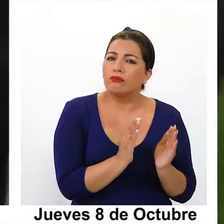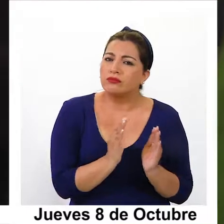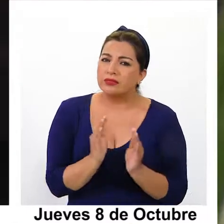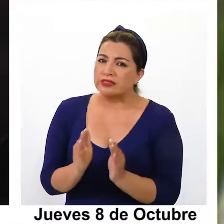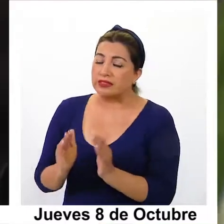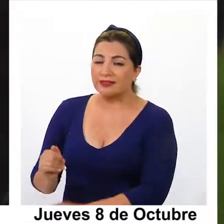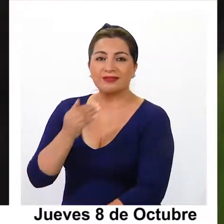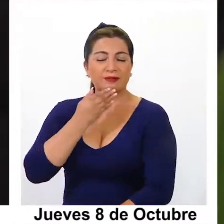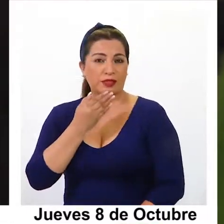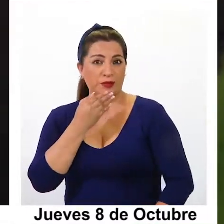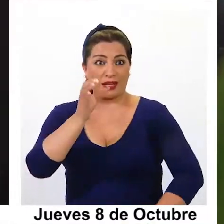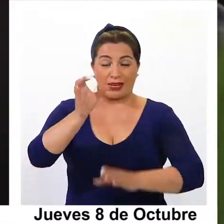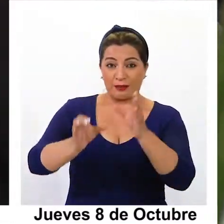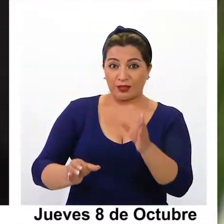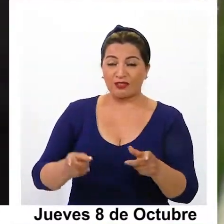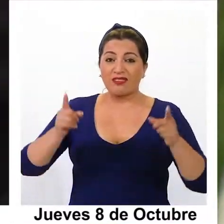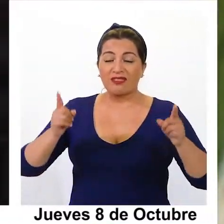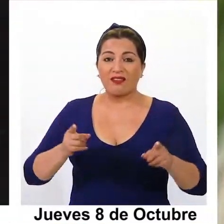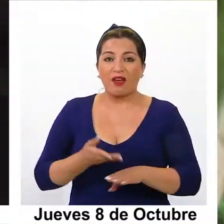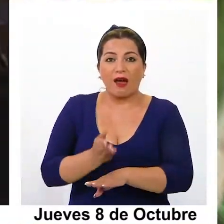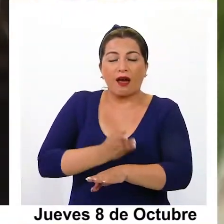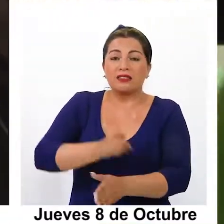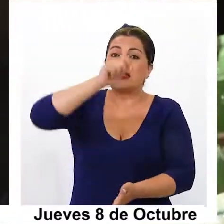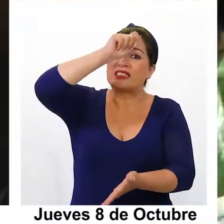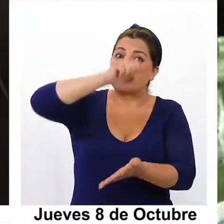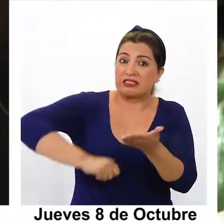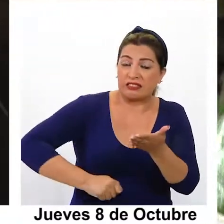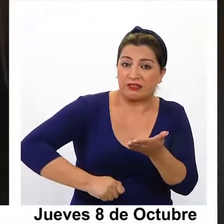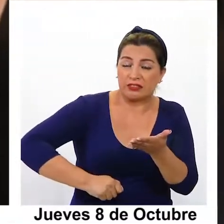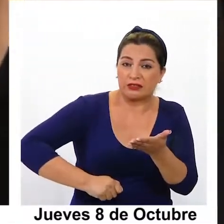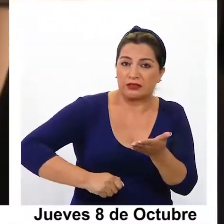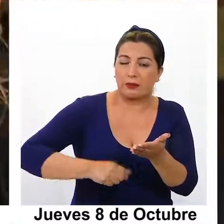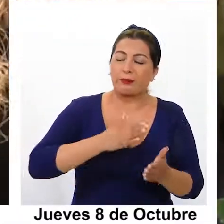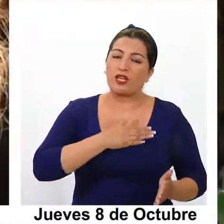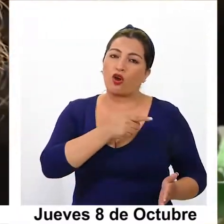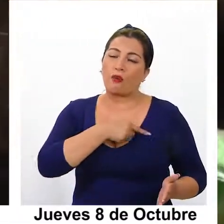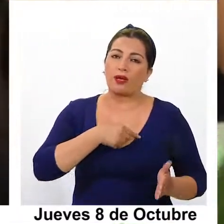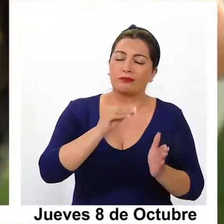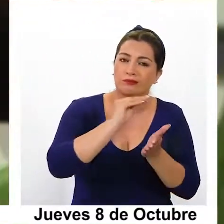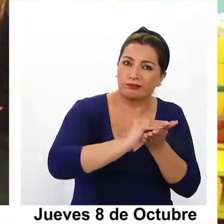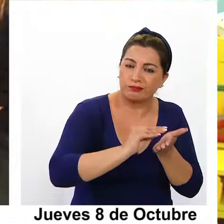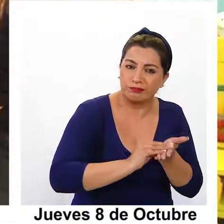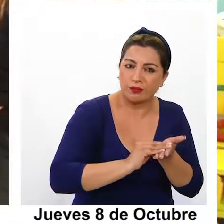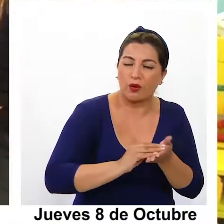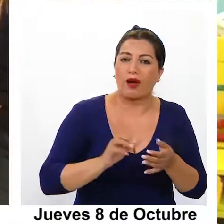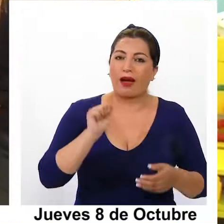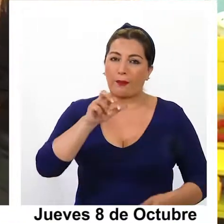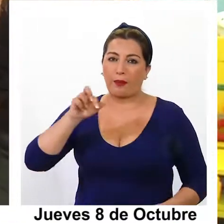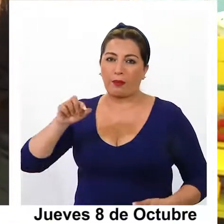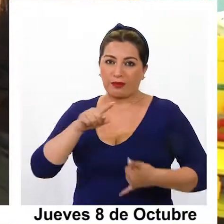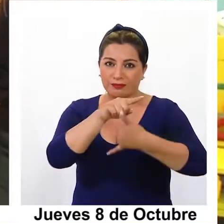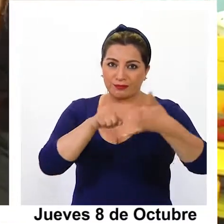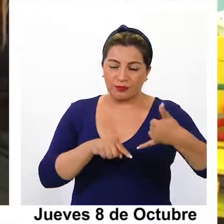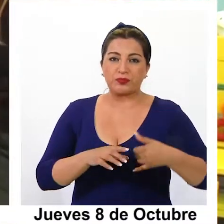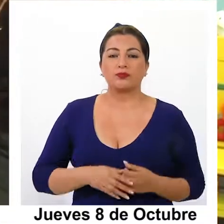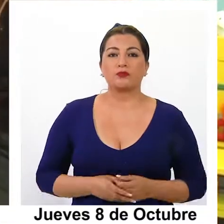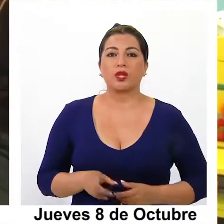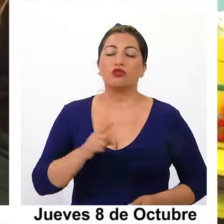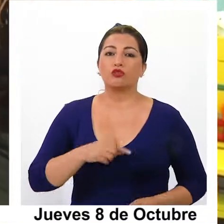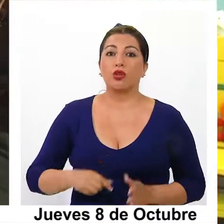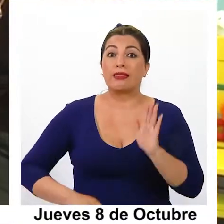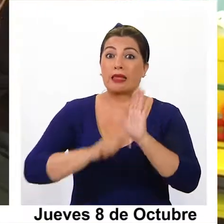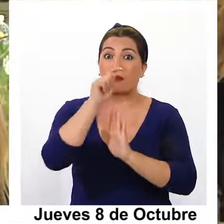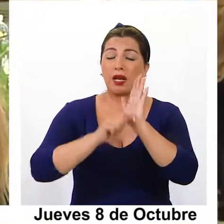y que además la gente deberá inscribirse para ir a dejar sus residuos con una aplicación. Aquí se les toma la